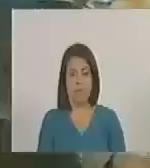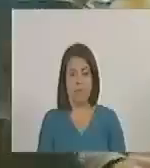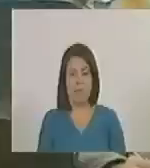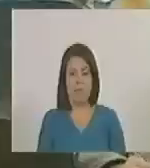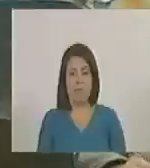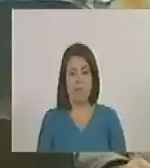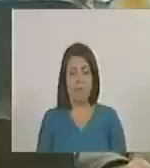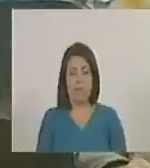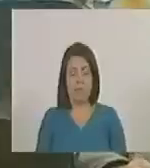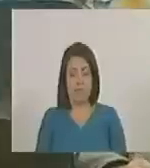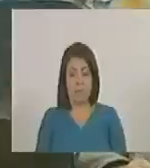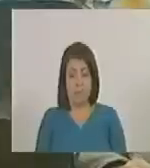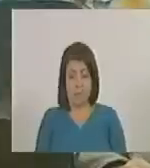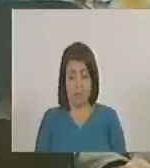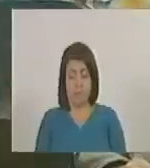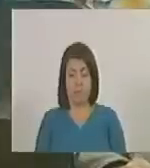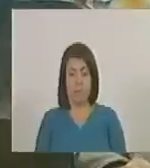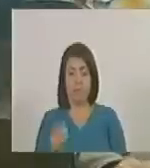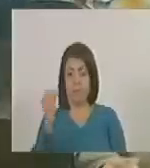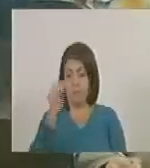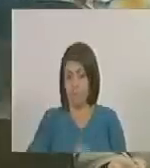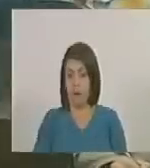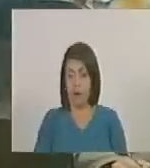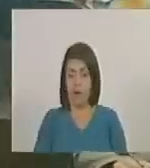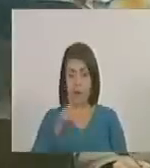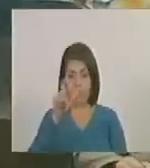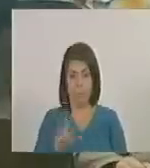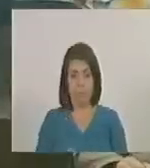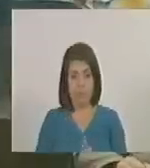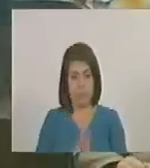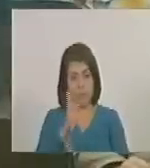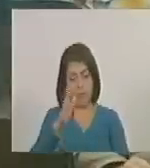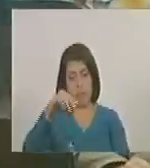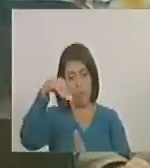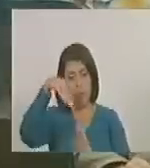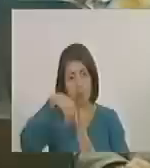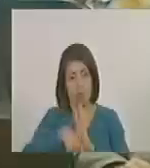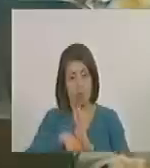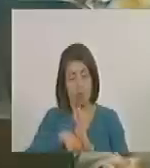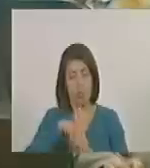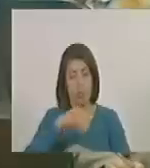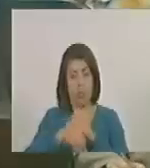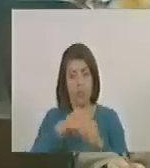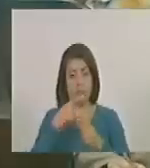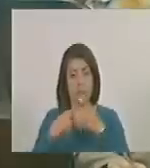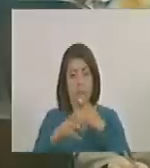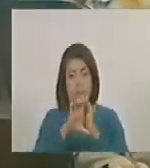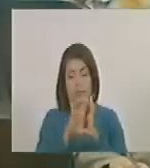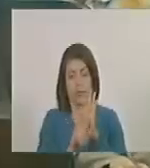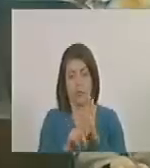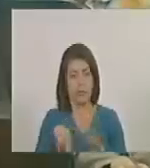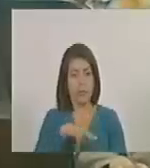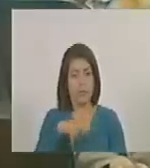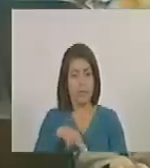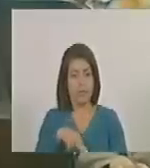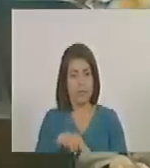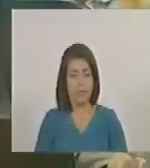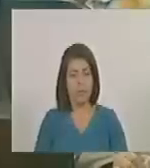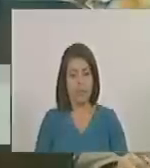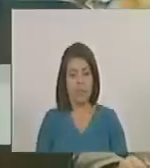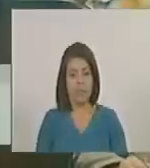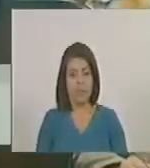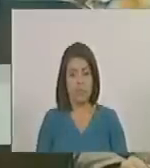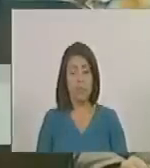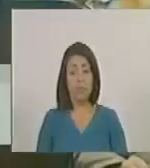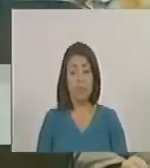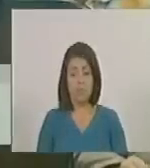No es más, compatriotas, que seguir profundizando en lo que establece nuestra Constitución Nacional. No